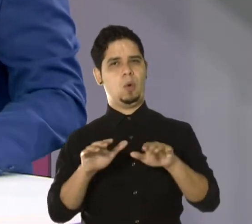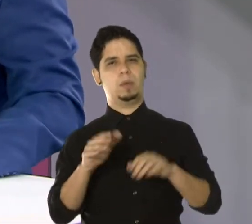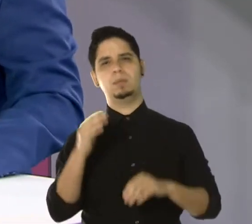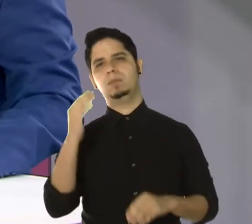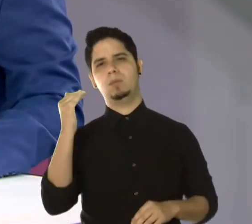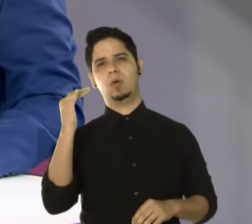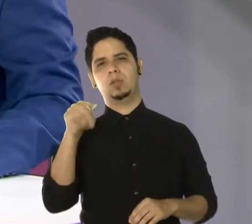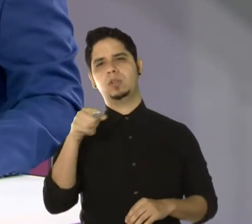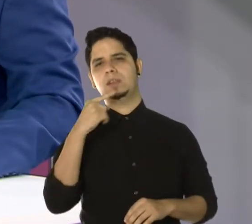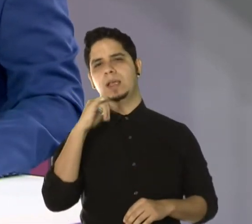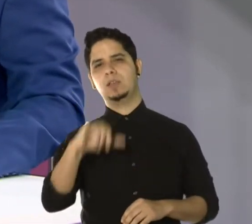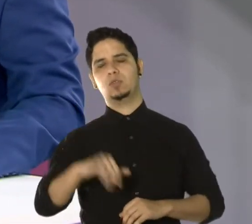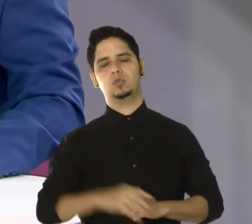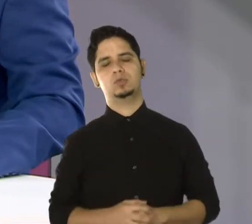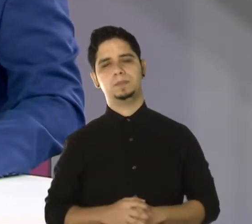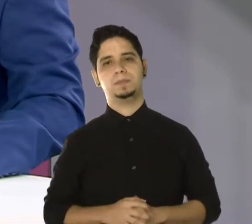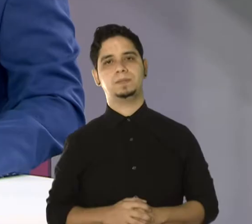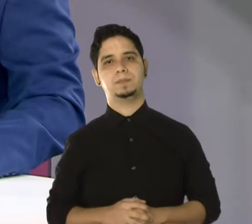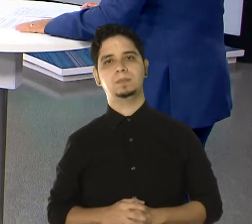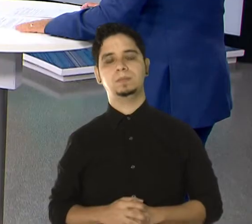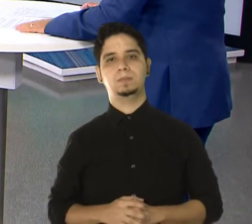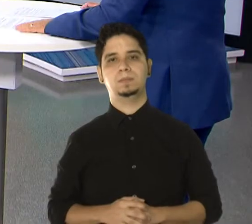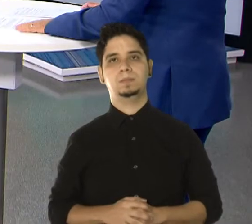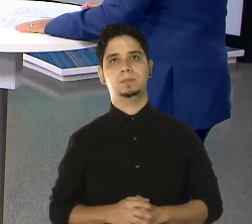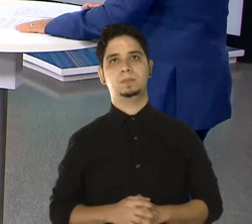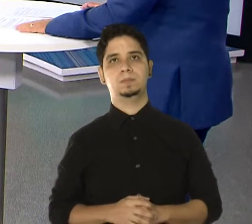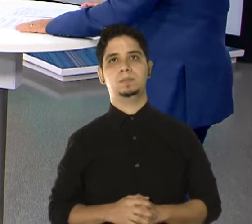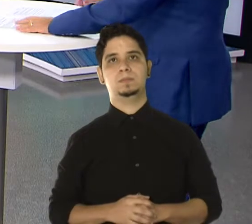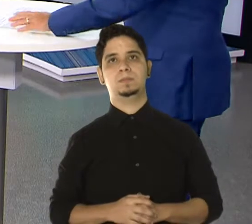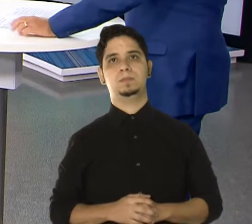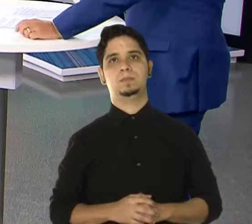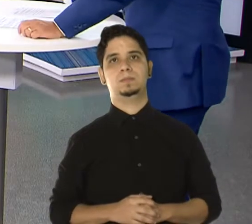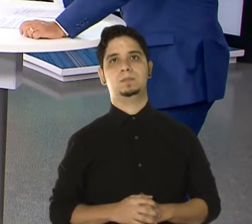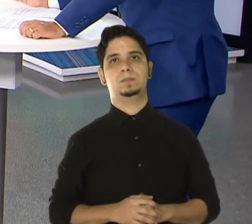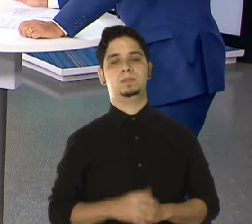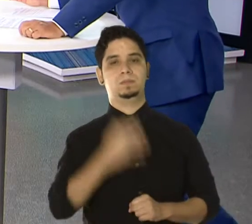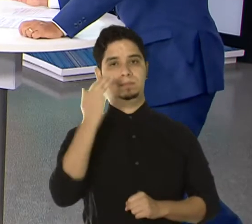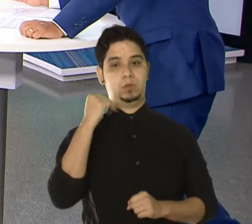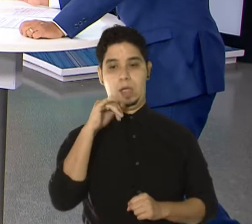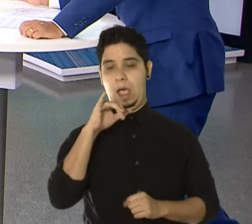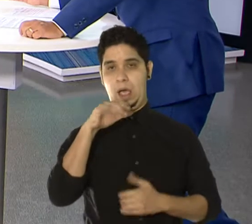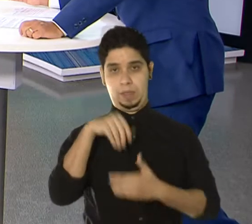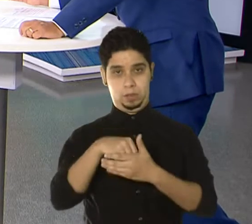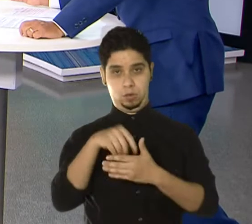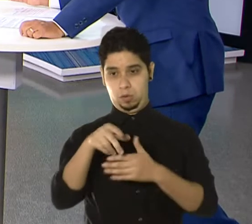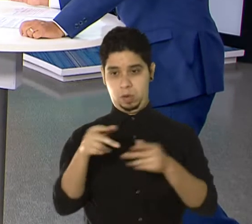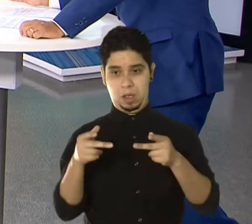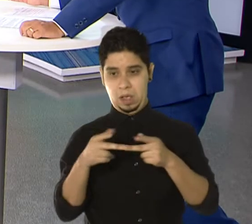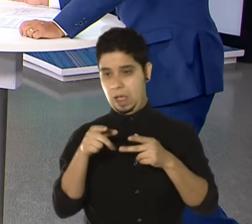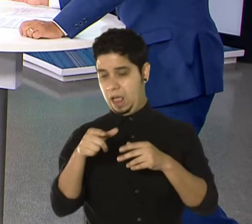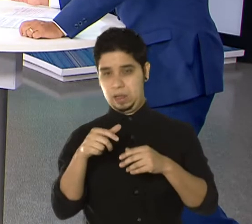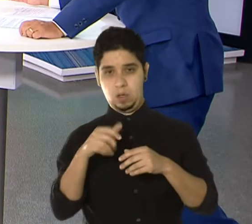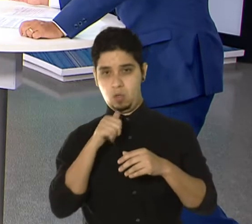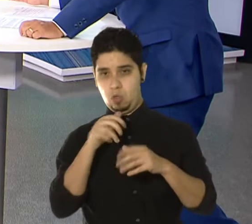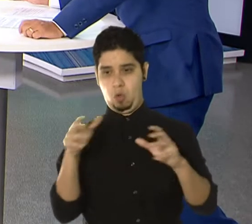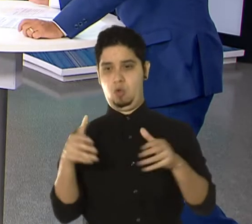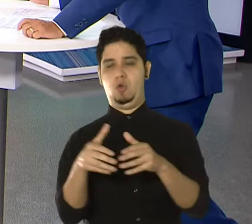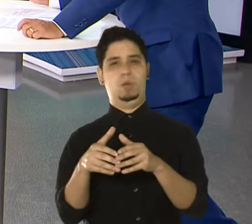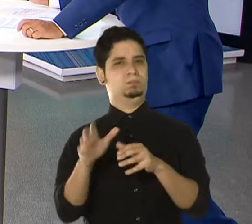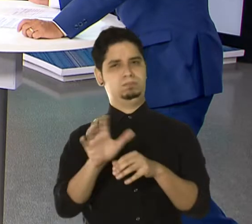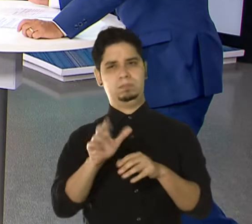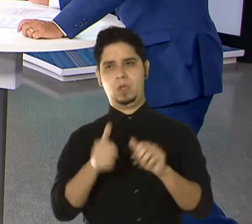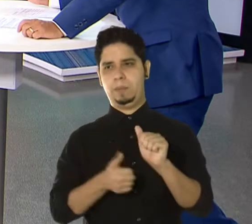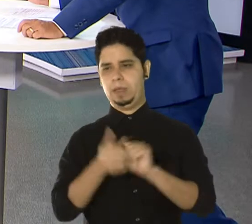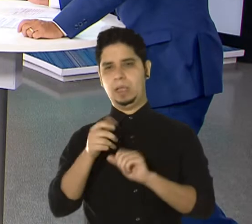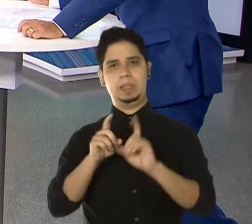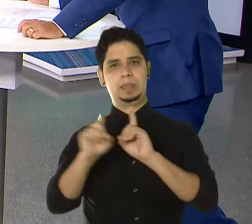qué? Porque el distanciamiento físico es la regla del día. No hay aglomeramiento de personas en un proyecto de construcción y